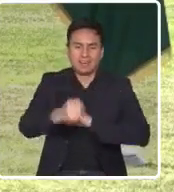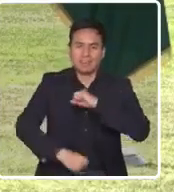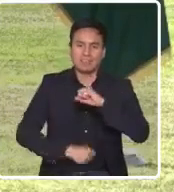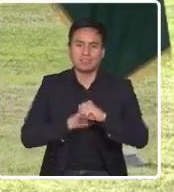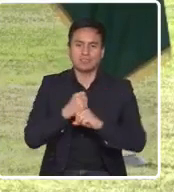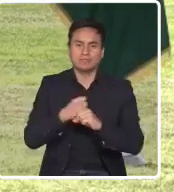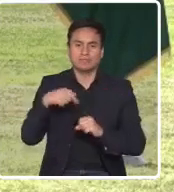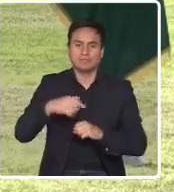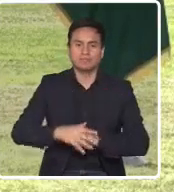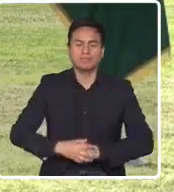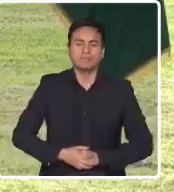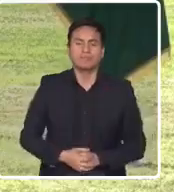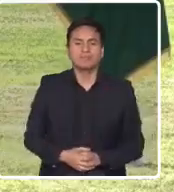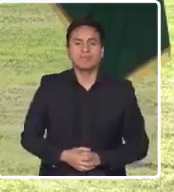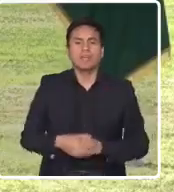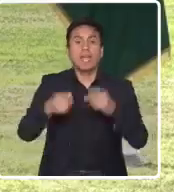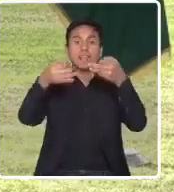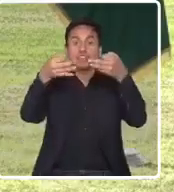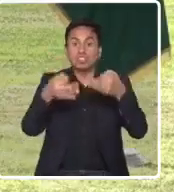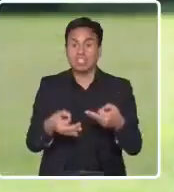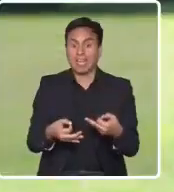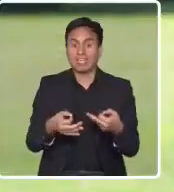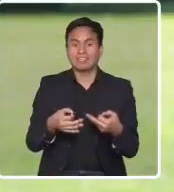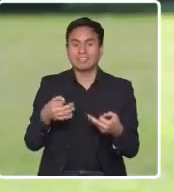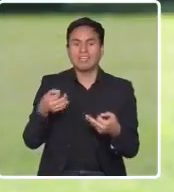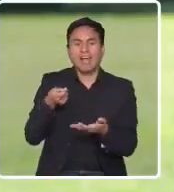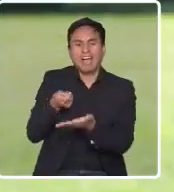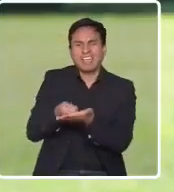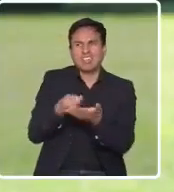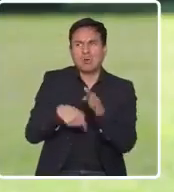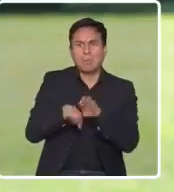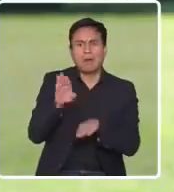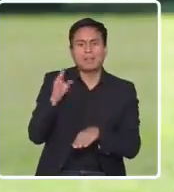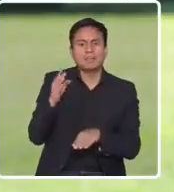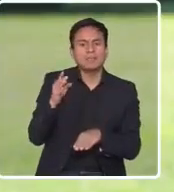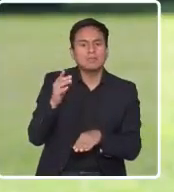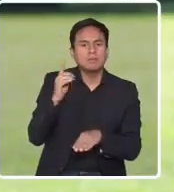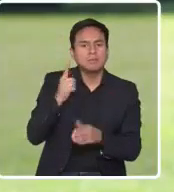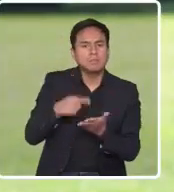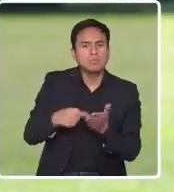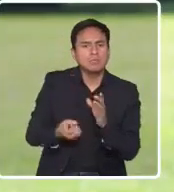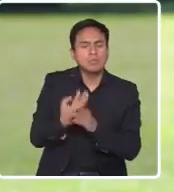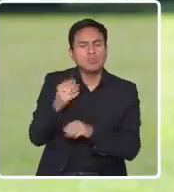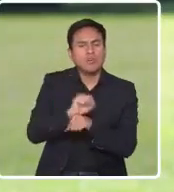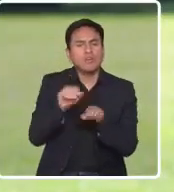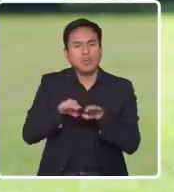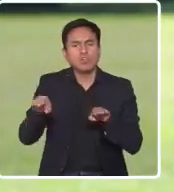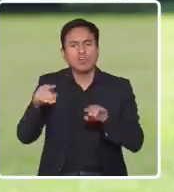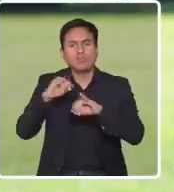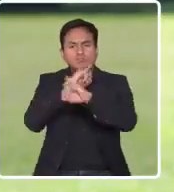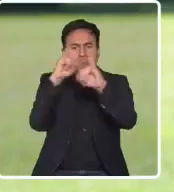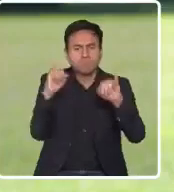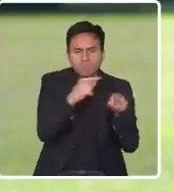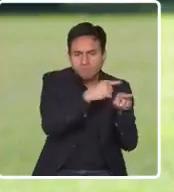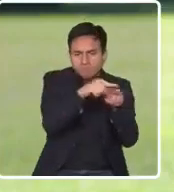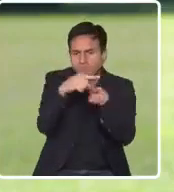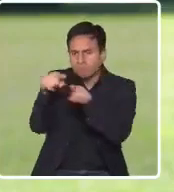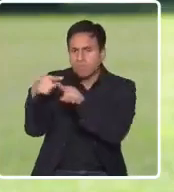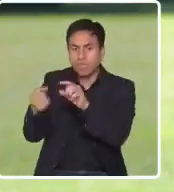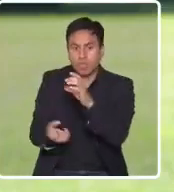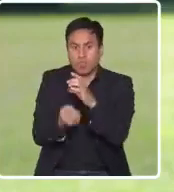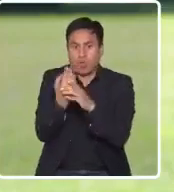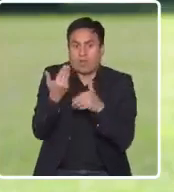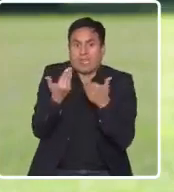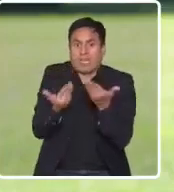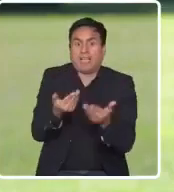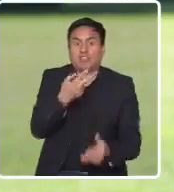año. En total vamos a haber adquirido sobre 1.000 nuevos vehículos de diferentes características. Y en esta nueva entrega